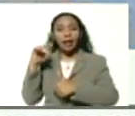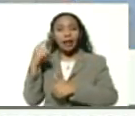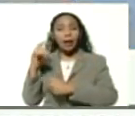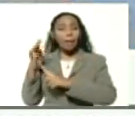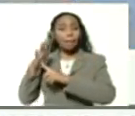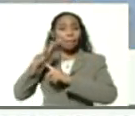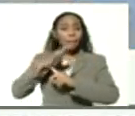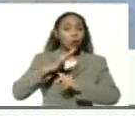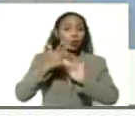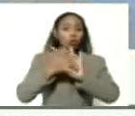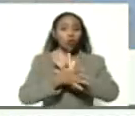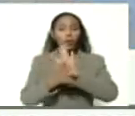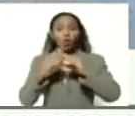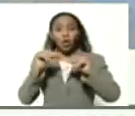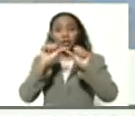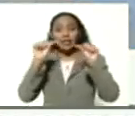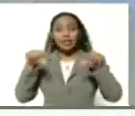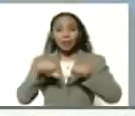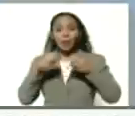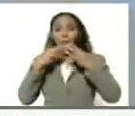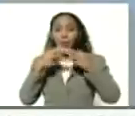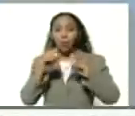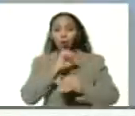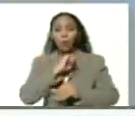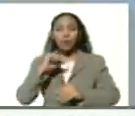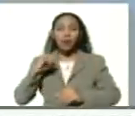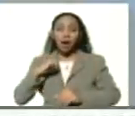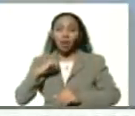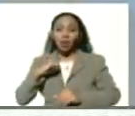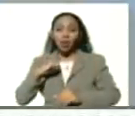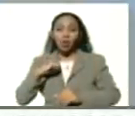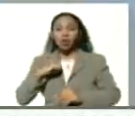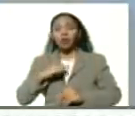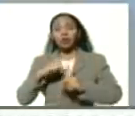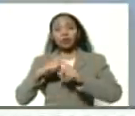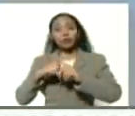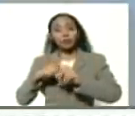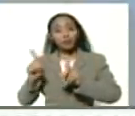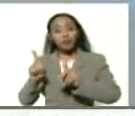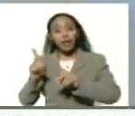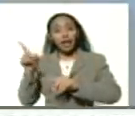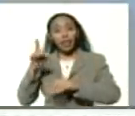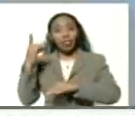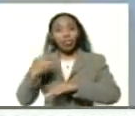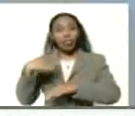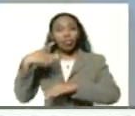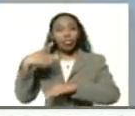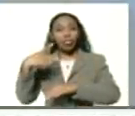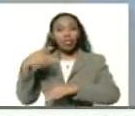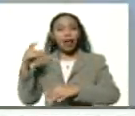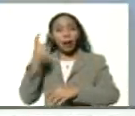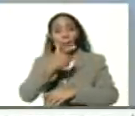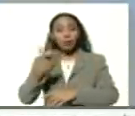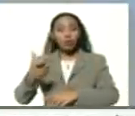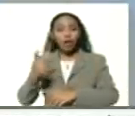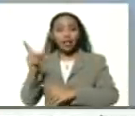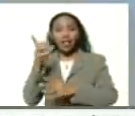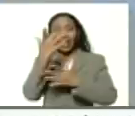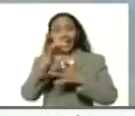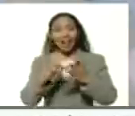presión sobre todo el sistema público o privado derivado del agravamiento de los casos. Es una